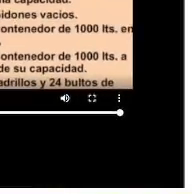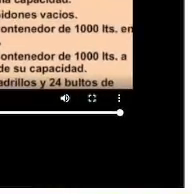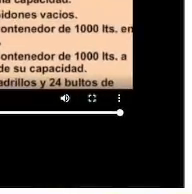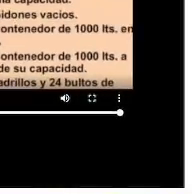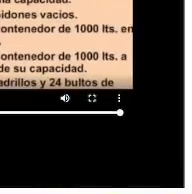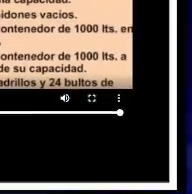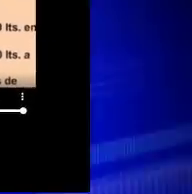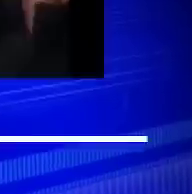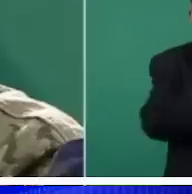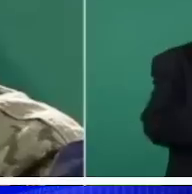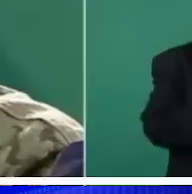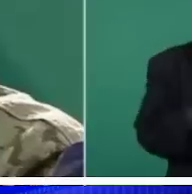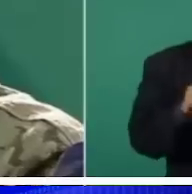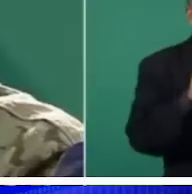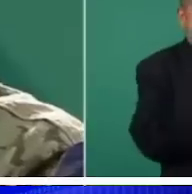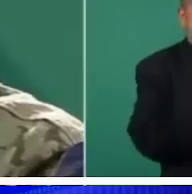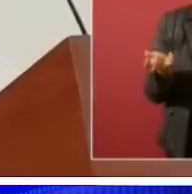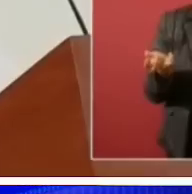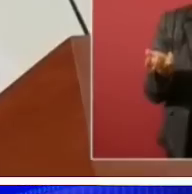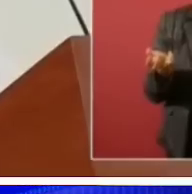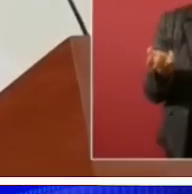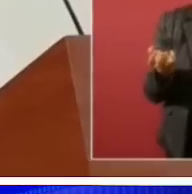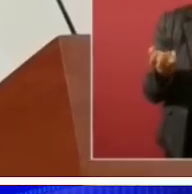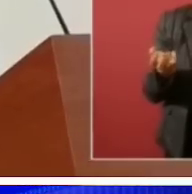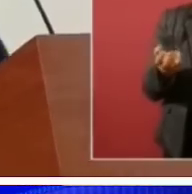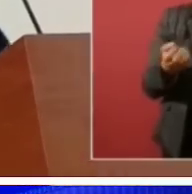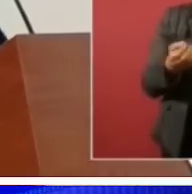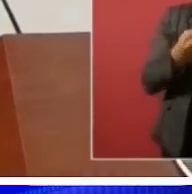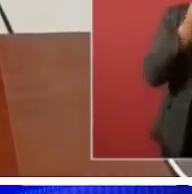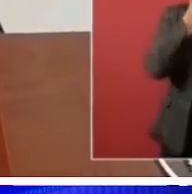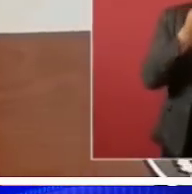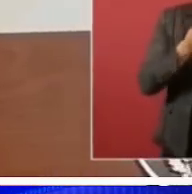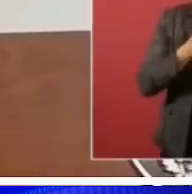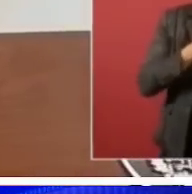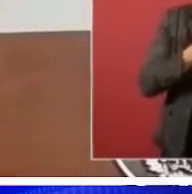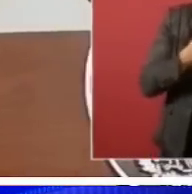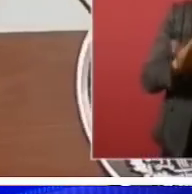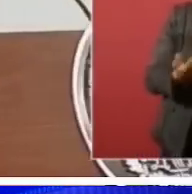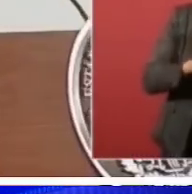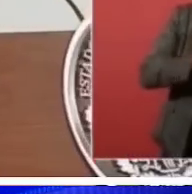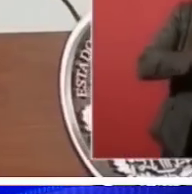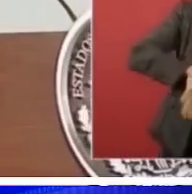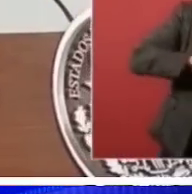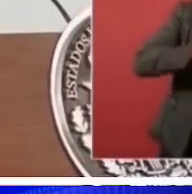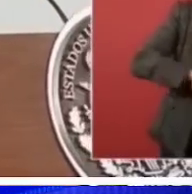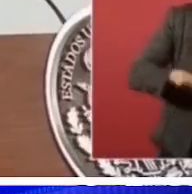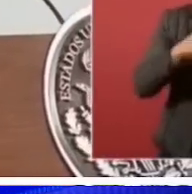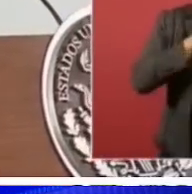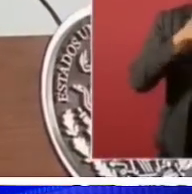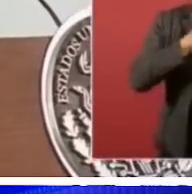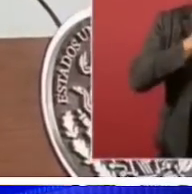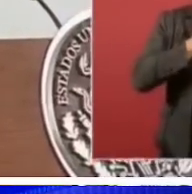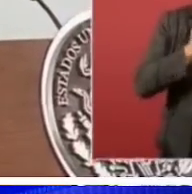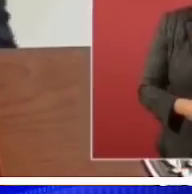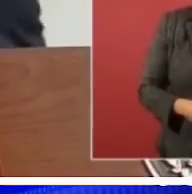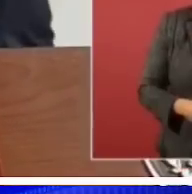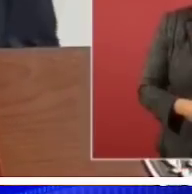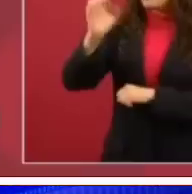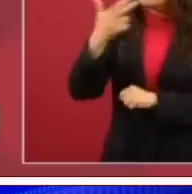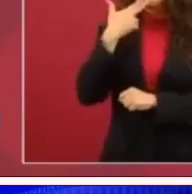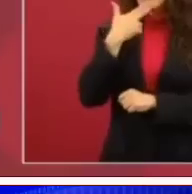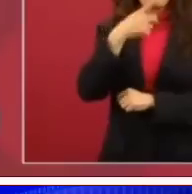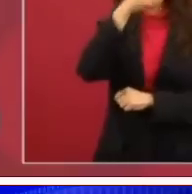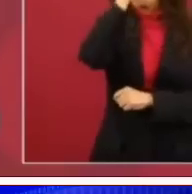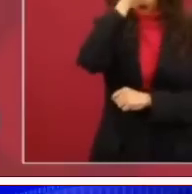a nuestro país Entonces esto es lo que se revela el día de hoy la Marina se encuentra con esta embarcación fuera de la zona